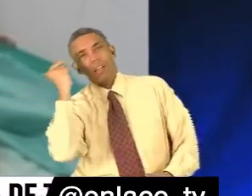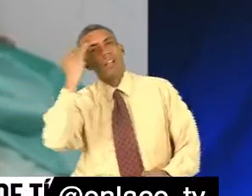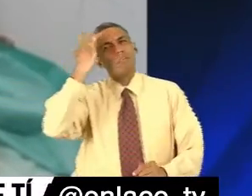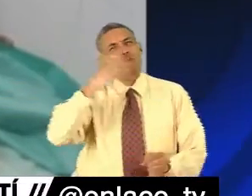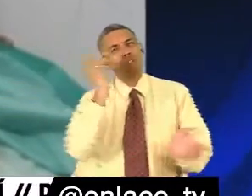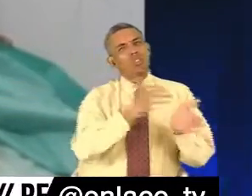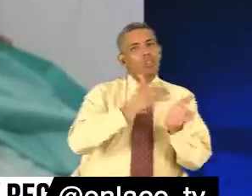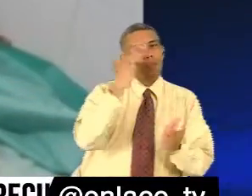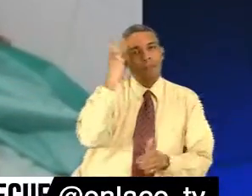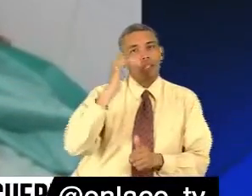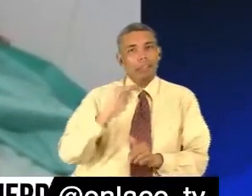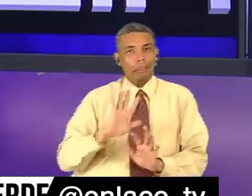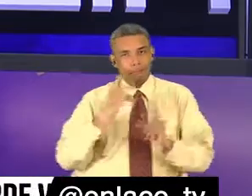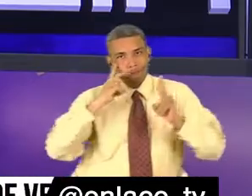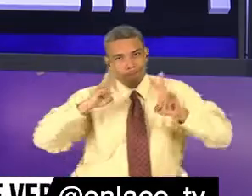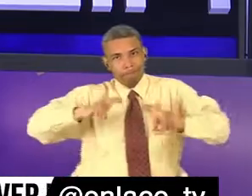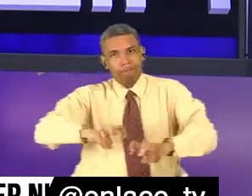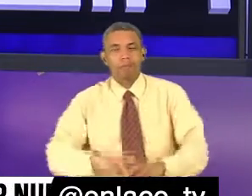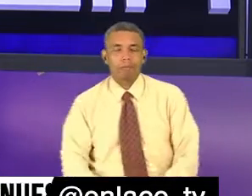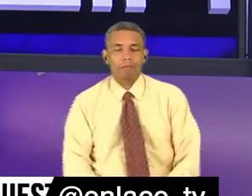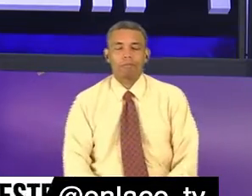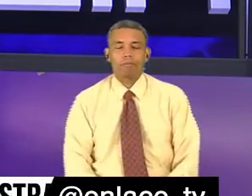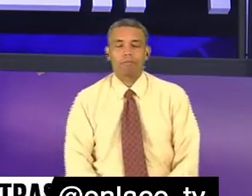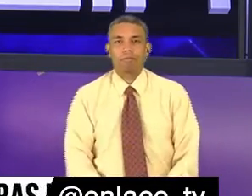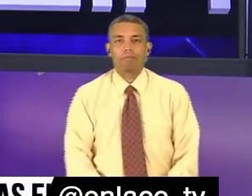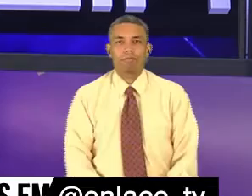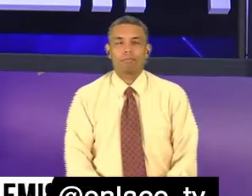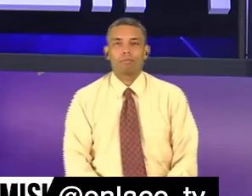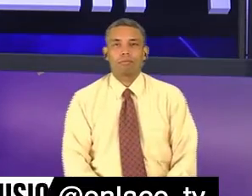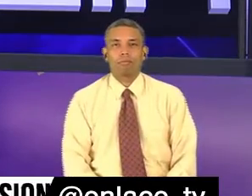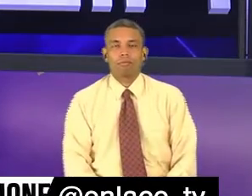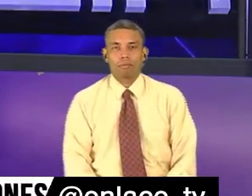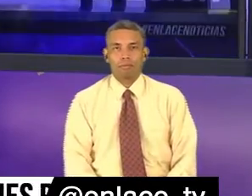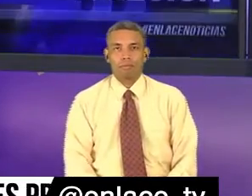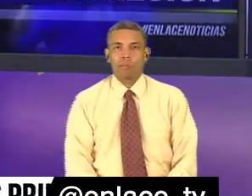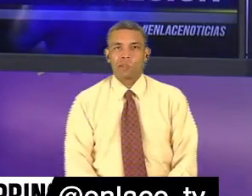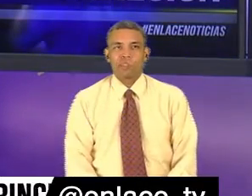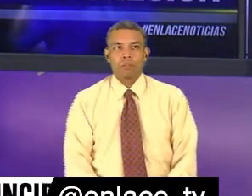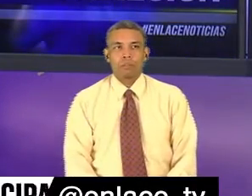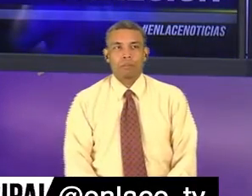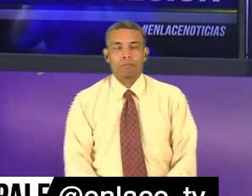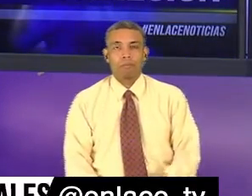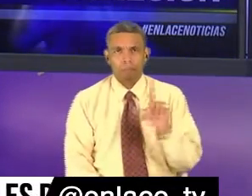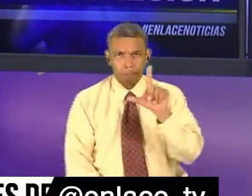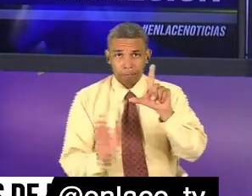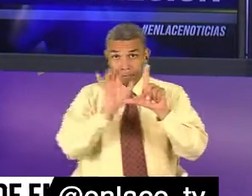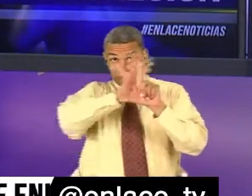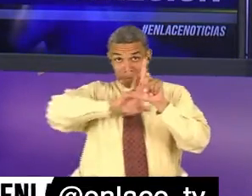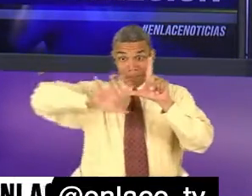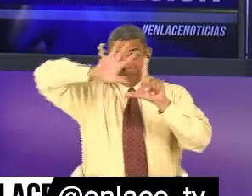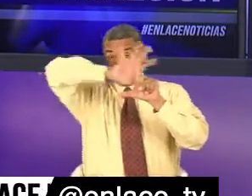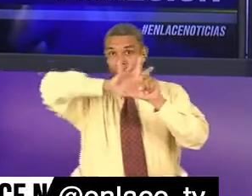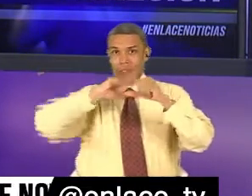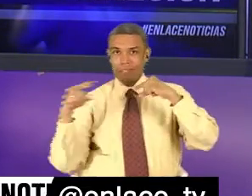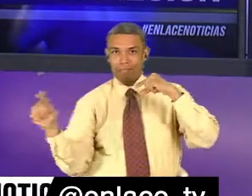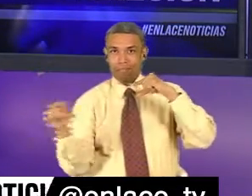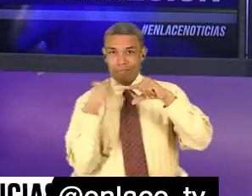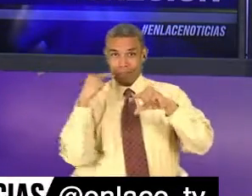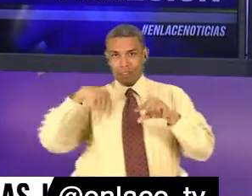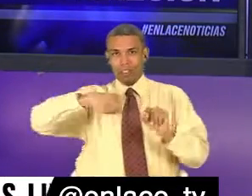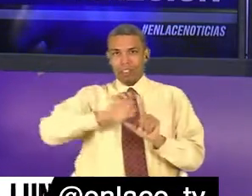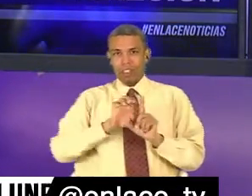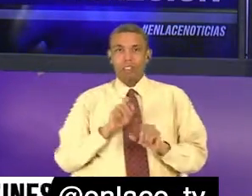la jurisdicción vecina. En video quedó grabado el momento en que una mujer protagoniza escándalo en